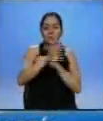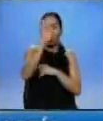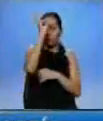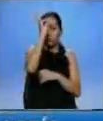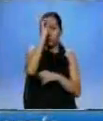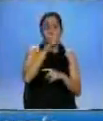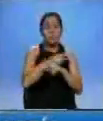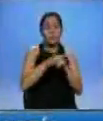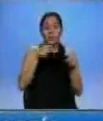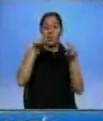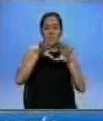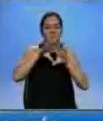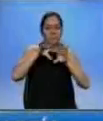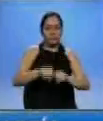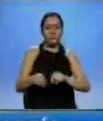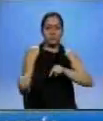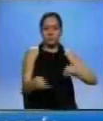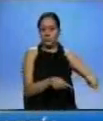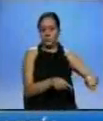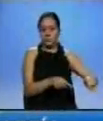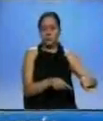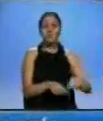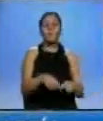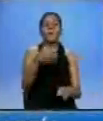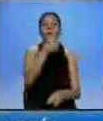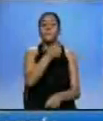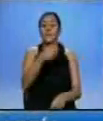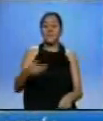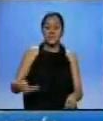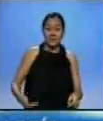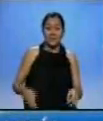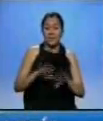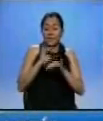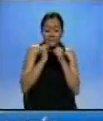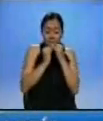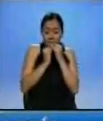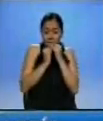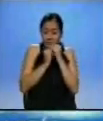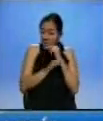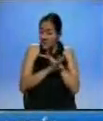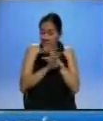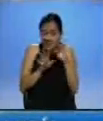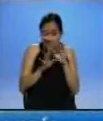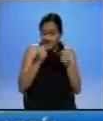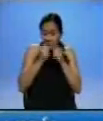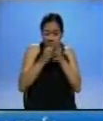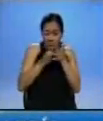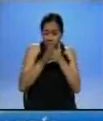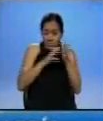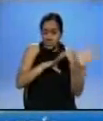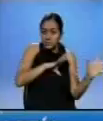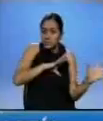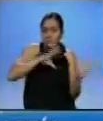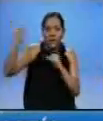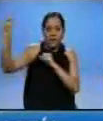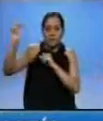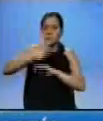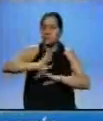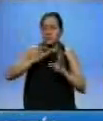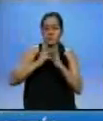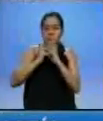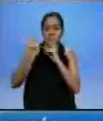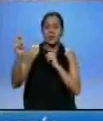ahí fueron sometidos. El presidente finalmente pudo salir. En la Plaza Grande le esperaban